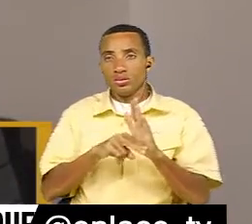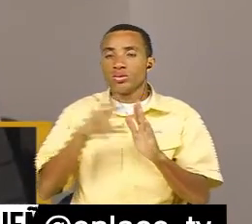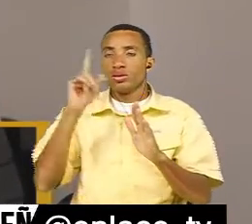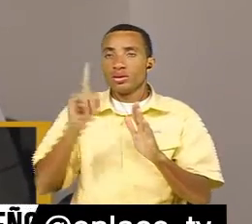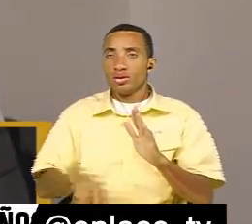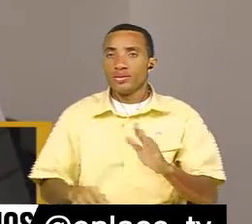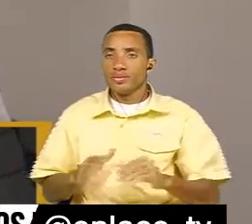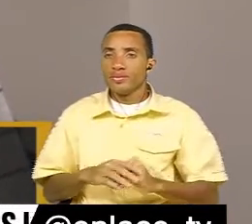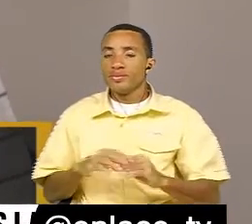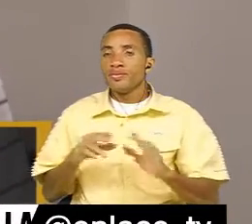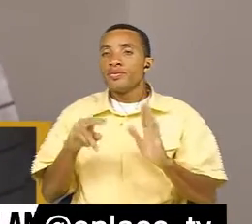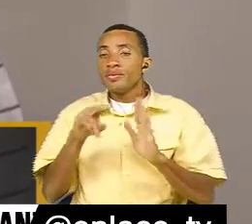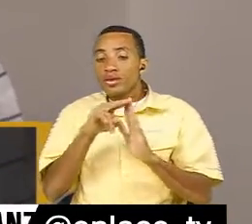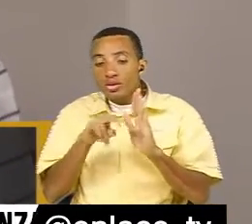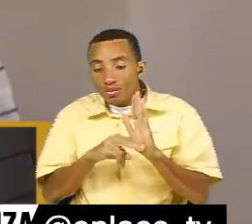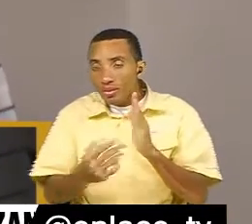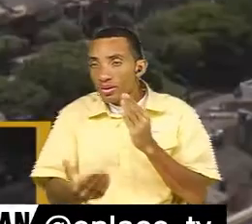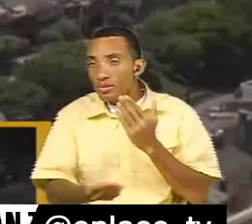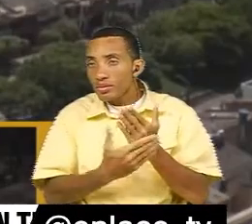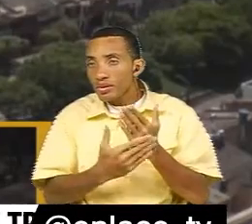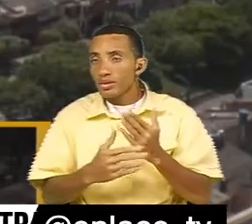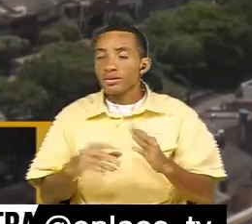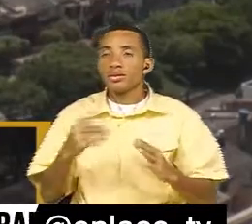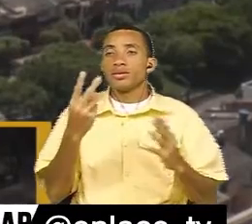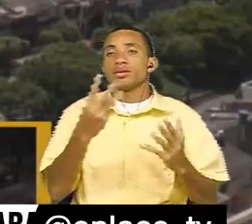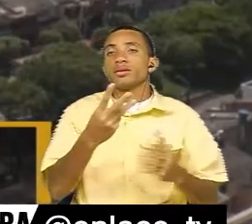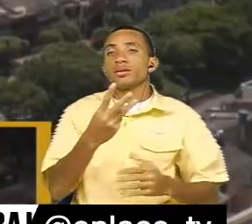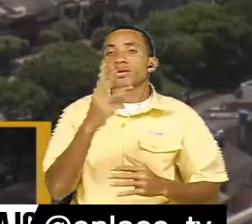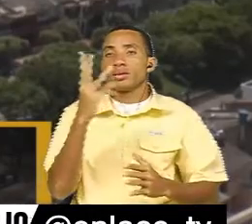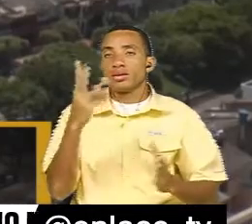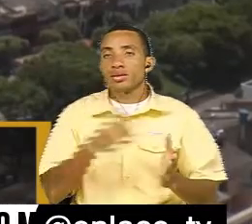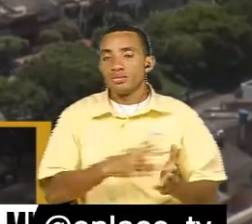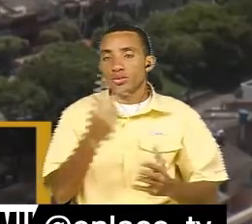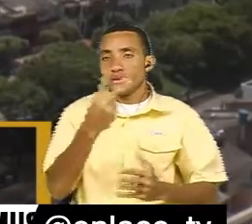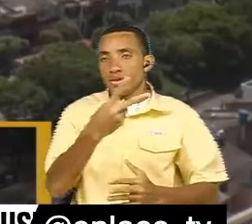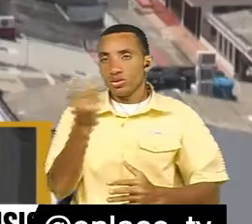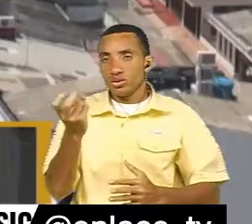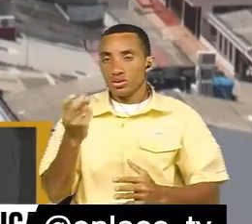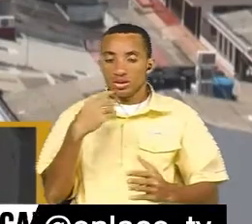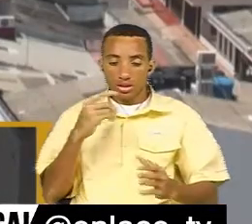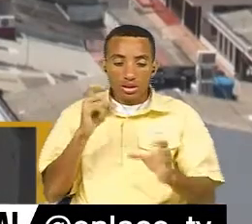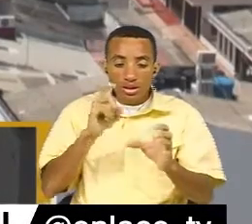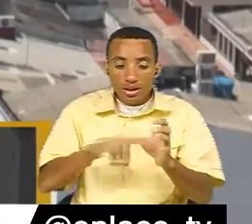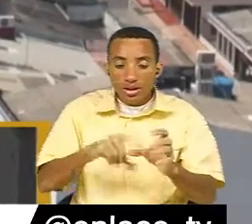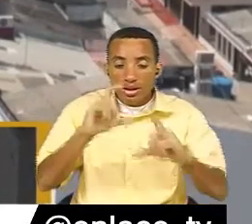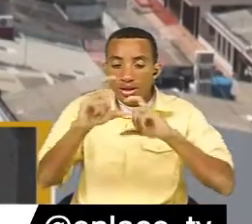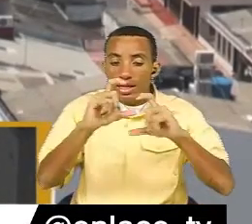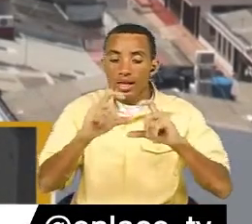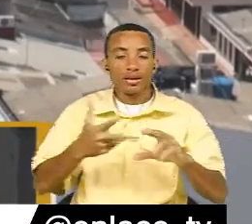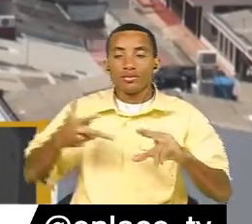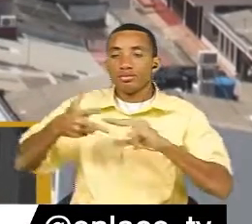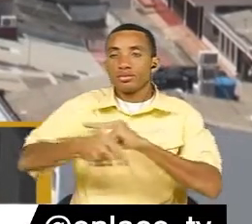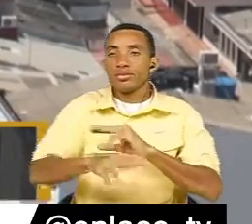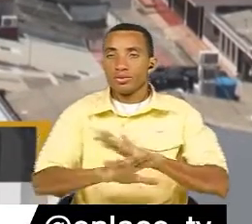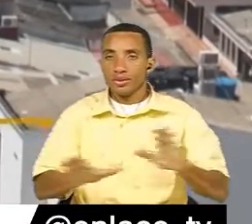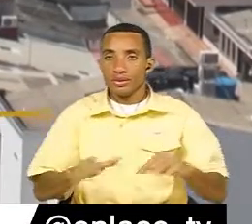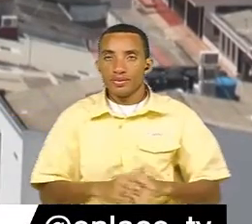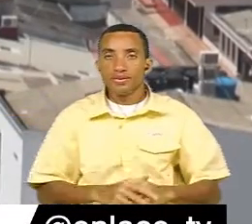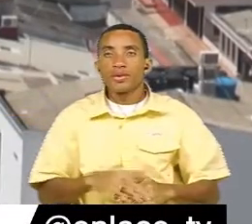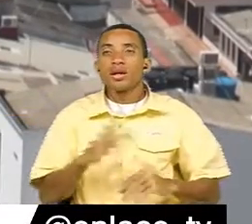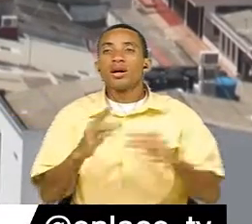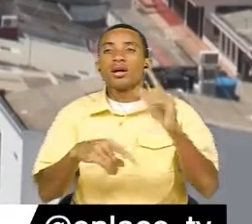cancelaron 3.200 matrículas. Confía el mandatario local que nuevos vientos soplen en la ciudad y nuevos establecimientos comerciales abran